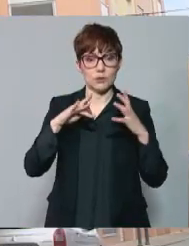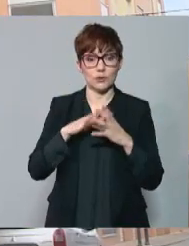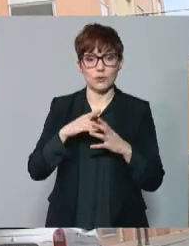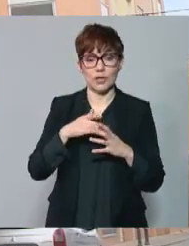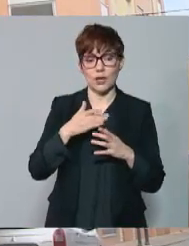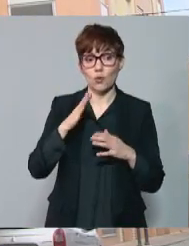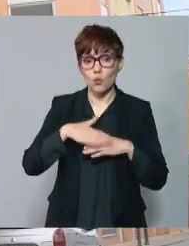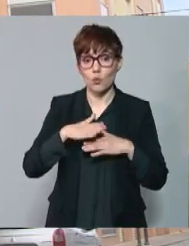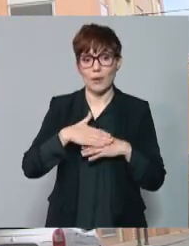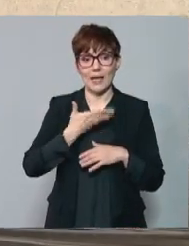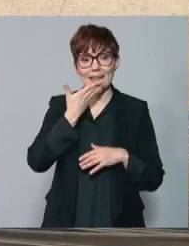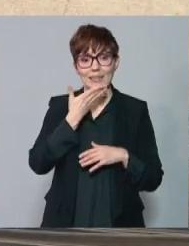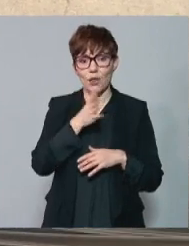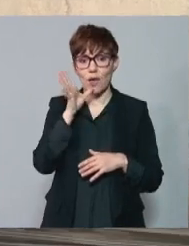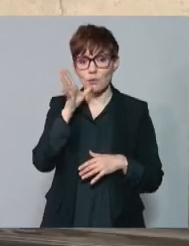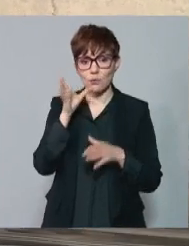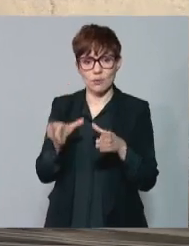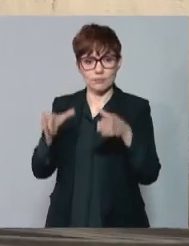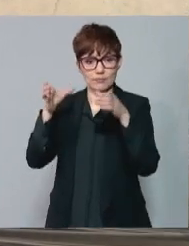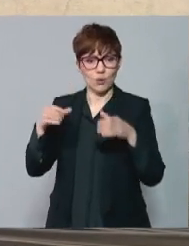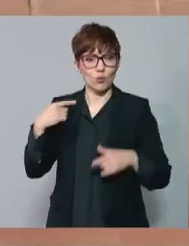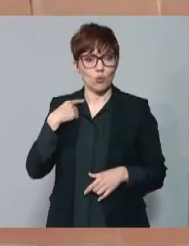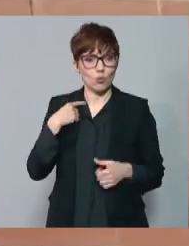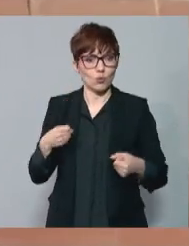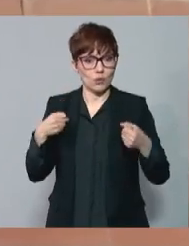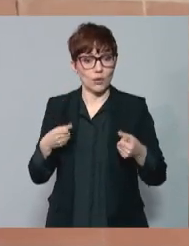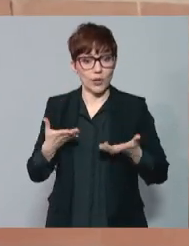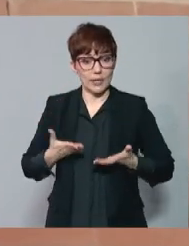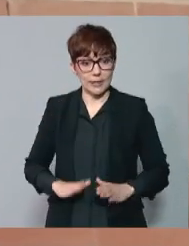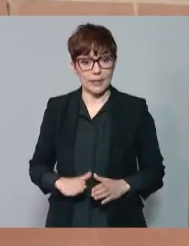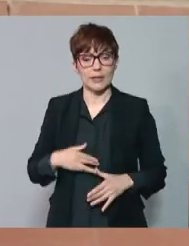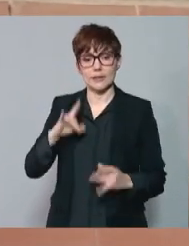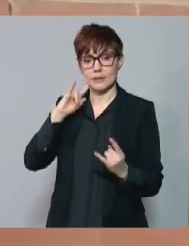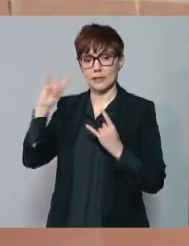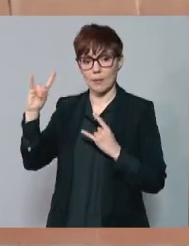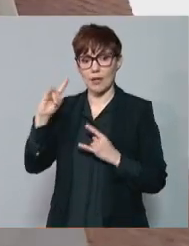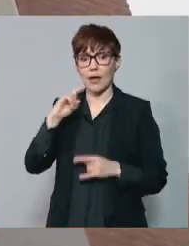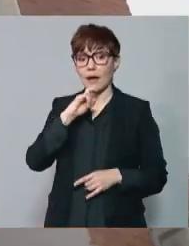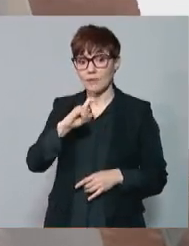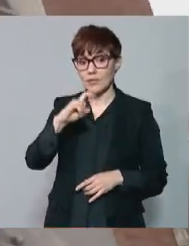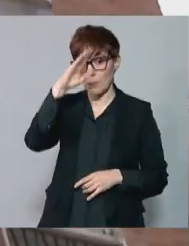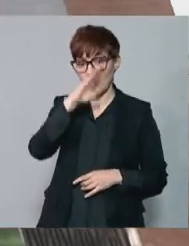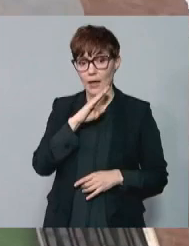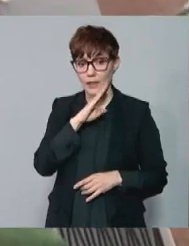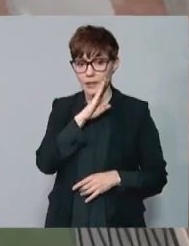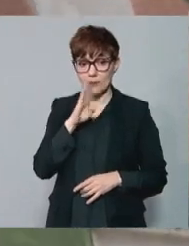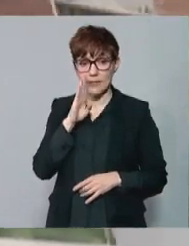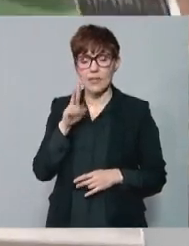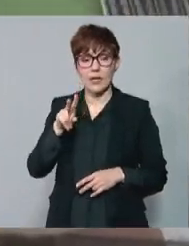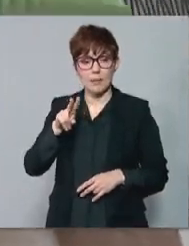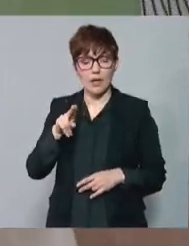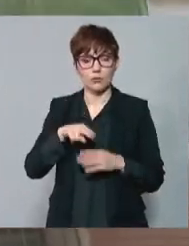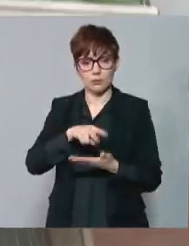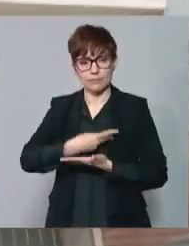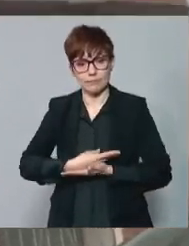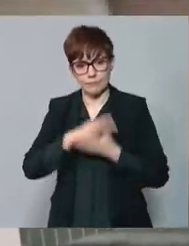está detrás de la intoxicación. Era la hija de los dueños de la vivienda quien alertaba de que sus padres y sus hermanos estaban inconscientes en el suelo.